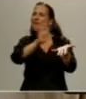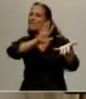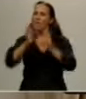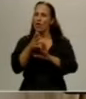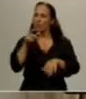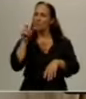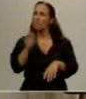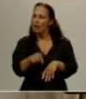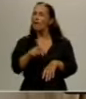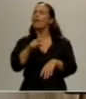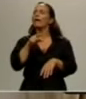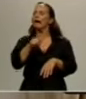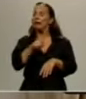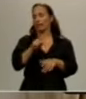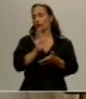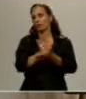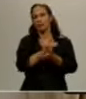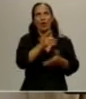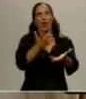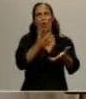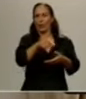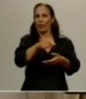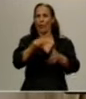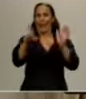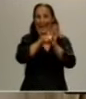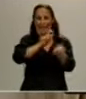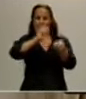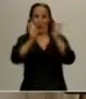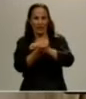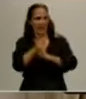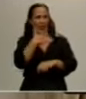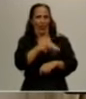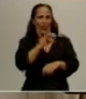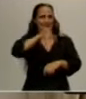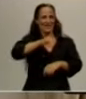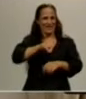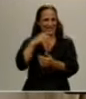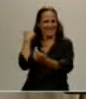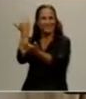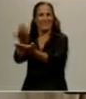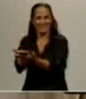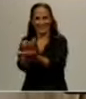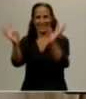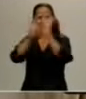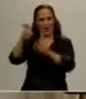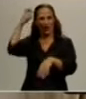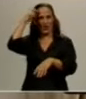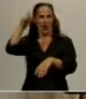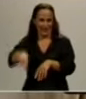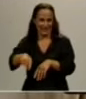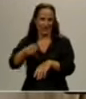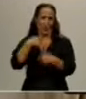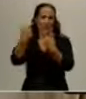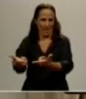ser remitido, porque esto obviamente es una modificación de ley, exige la intervención del Congreso Nacional, va a